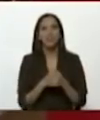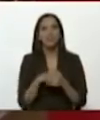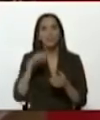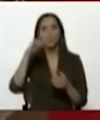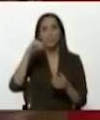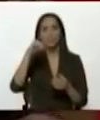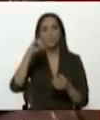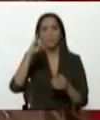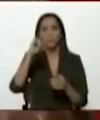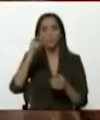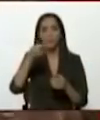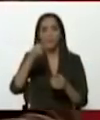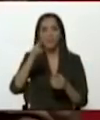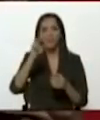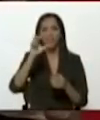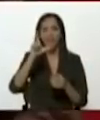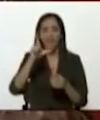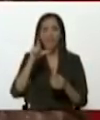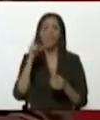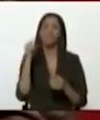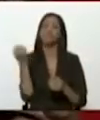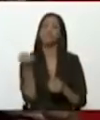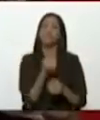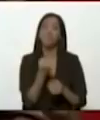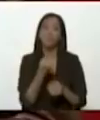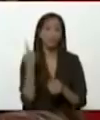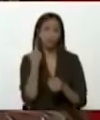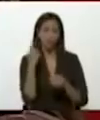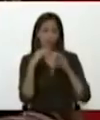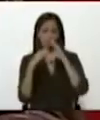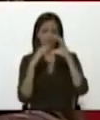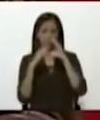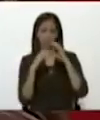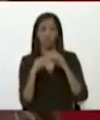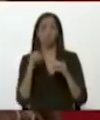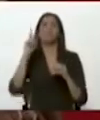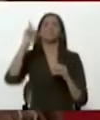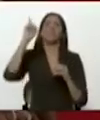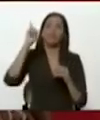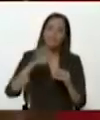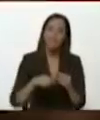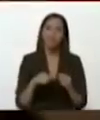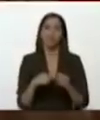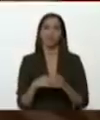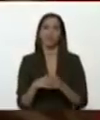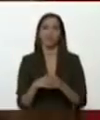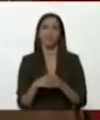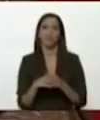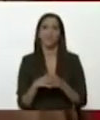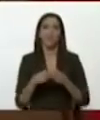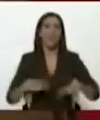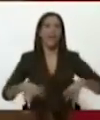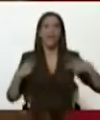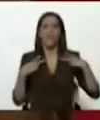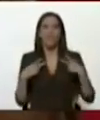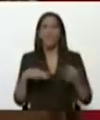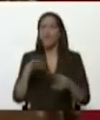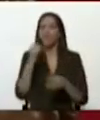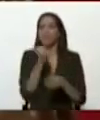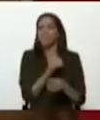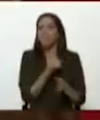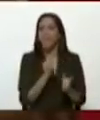Miguel Salazar es un mercenario, no solo en la comunicación, sino de la vida, es un mercenario.